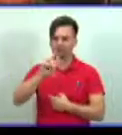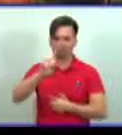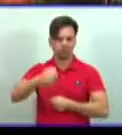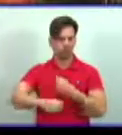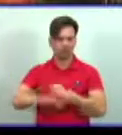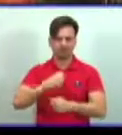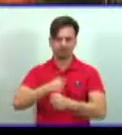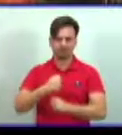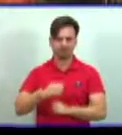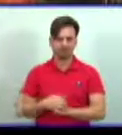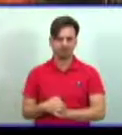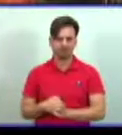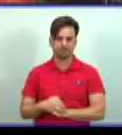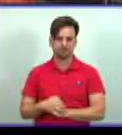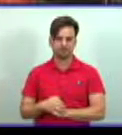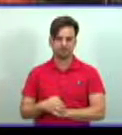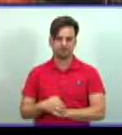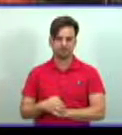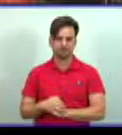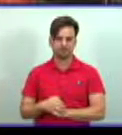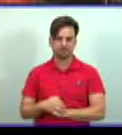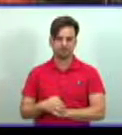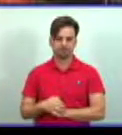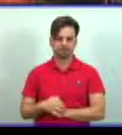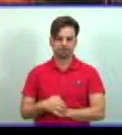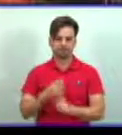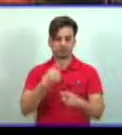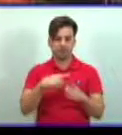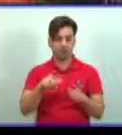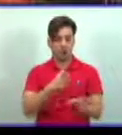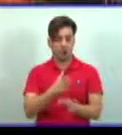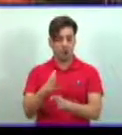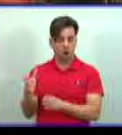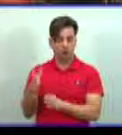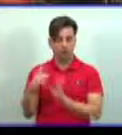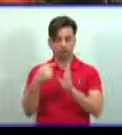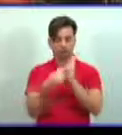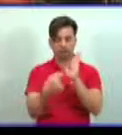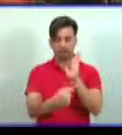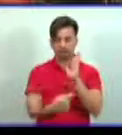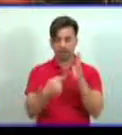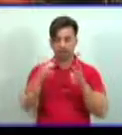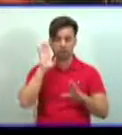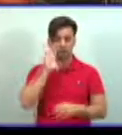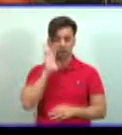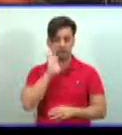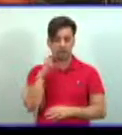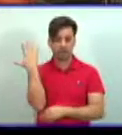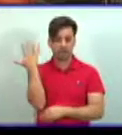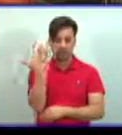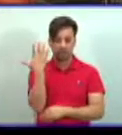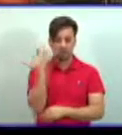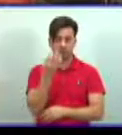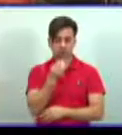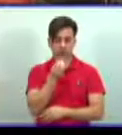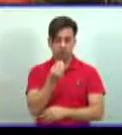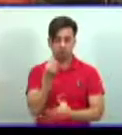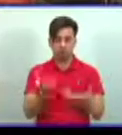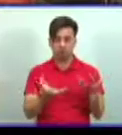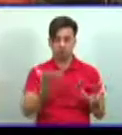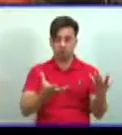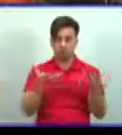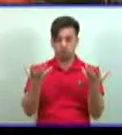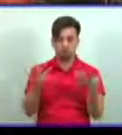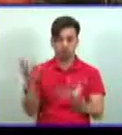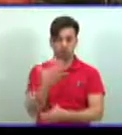Otro de los elementos contaminantes de la atmósfera, por ejemplo, pueden ser los incendios forestales que aportan